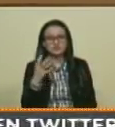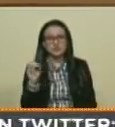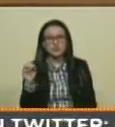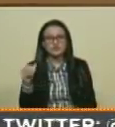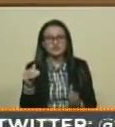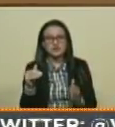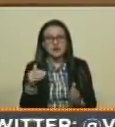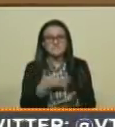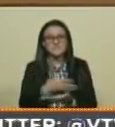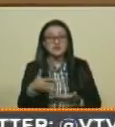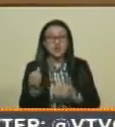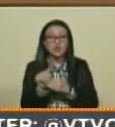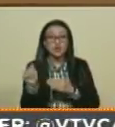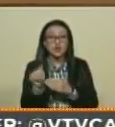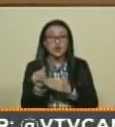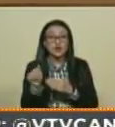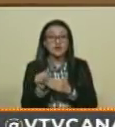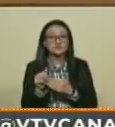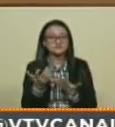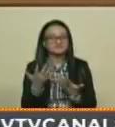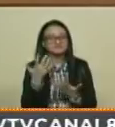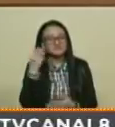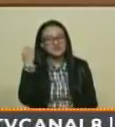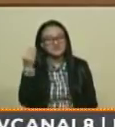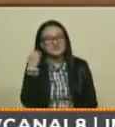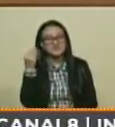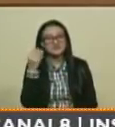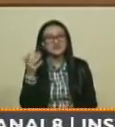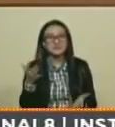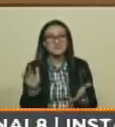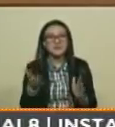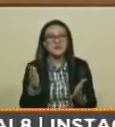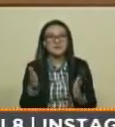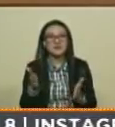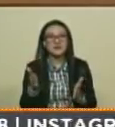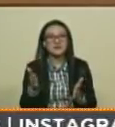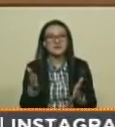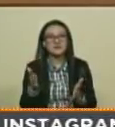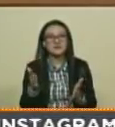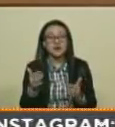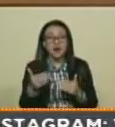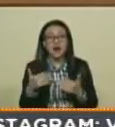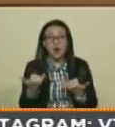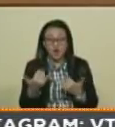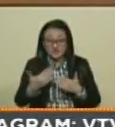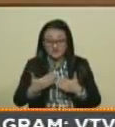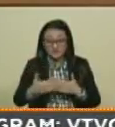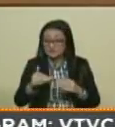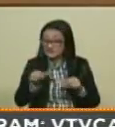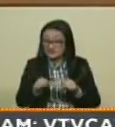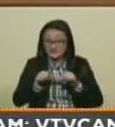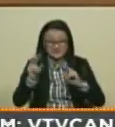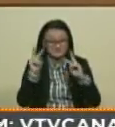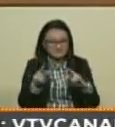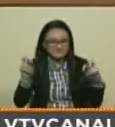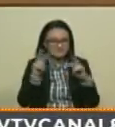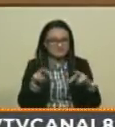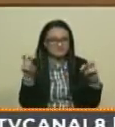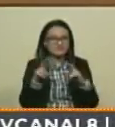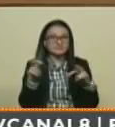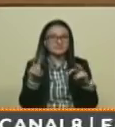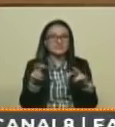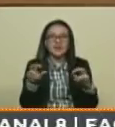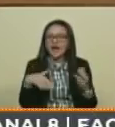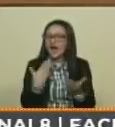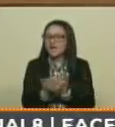250 millones de dólares, calculemos entonces la proyección, si vamos, como en efecto vamos a hacer, seguir auditando hasta